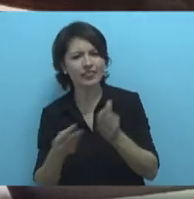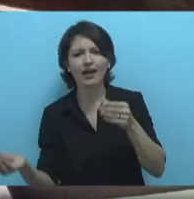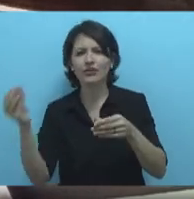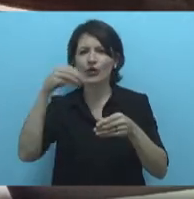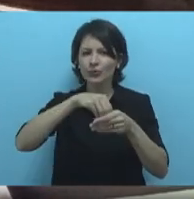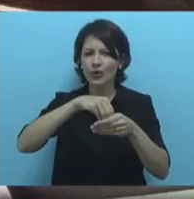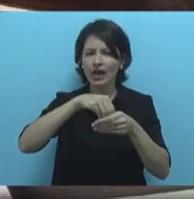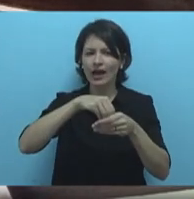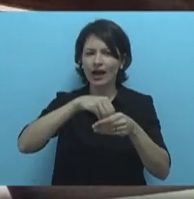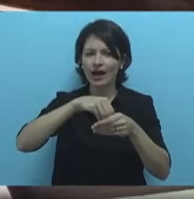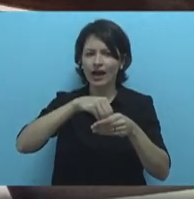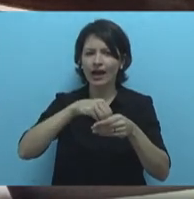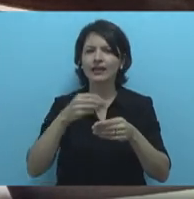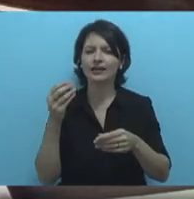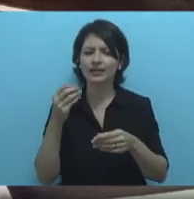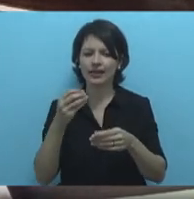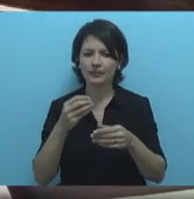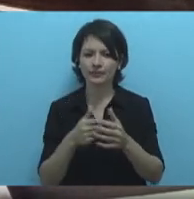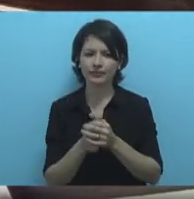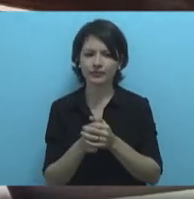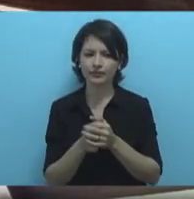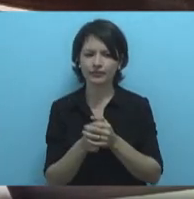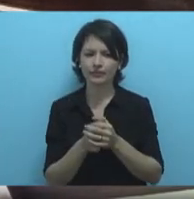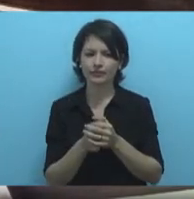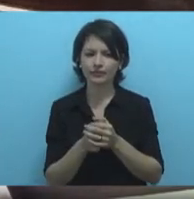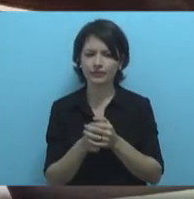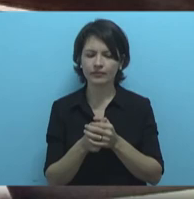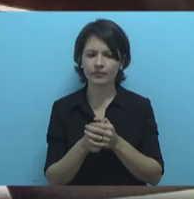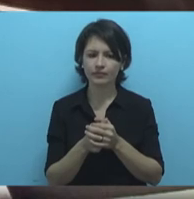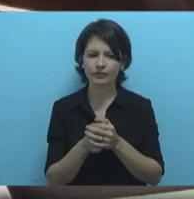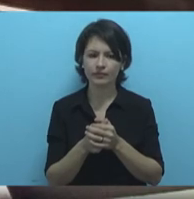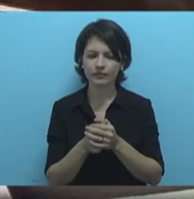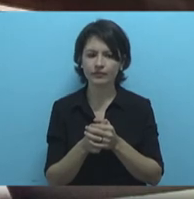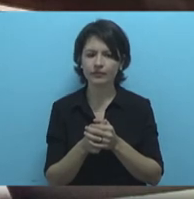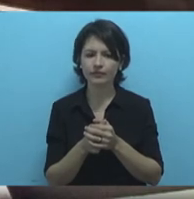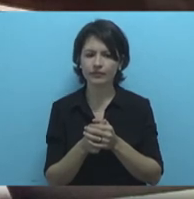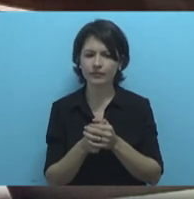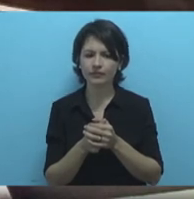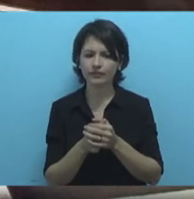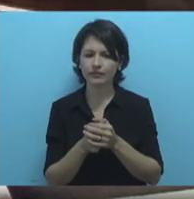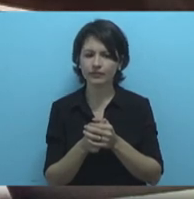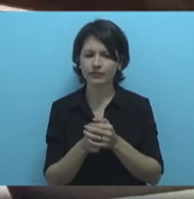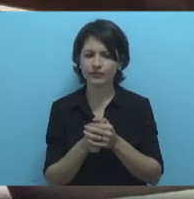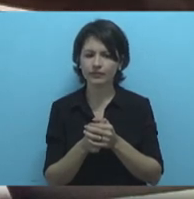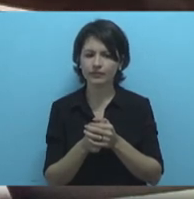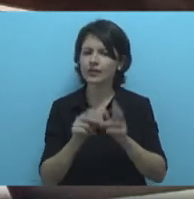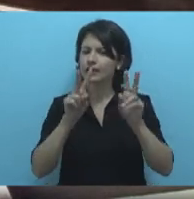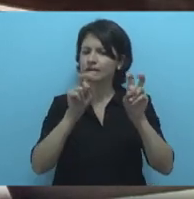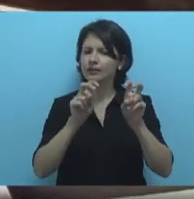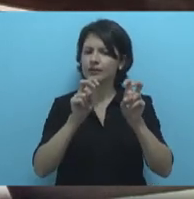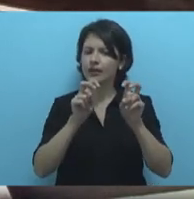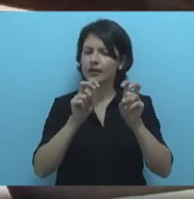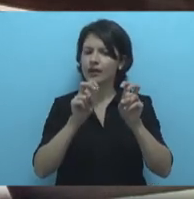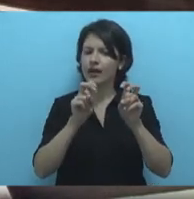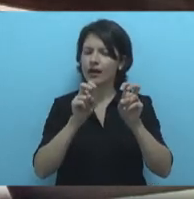necesaria diría más bien urgente que es la incorporación de el delito o la figura de